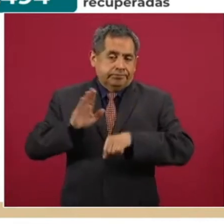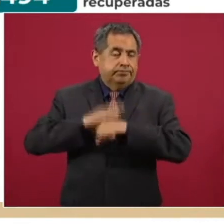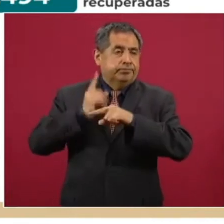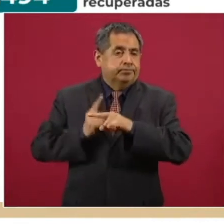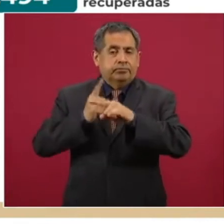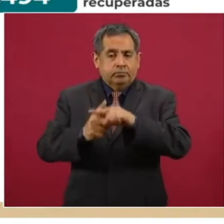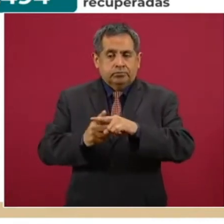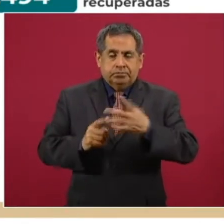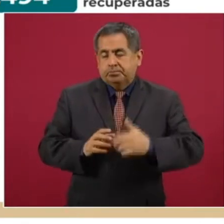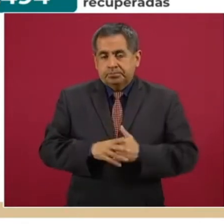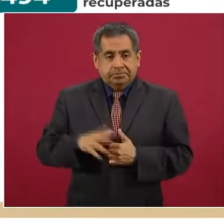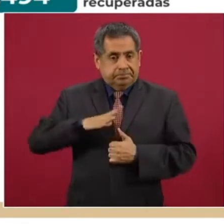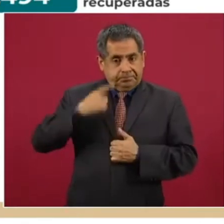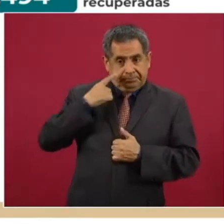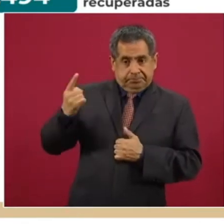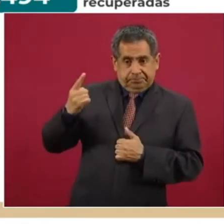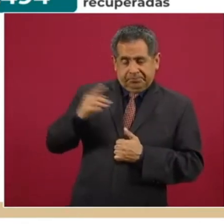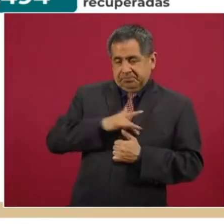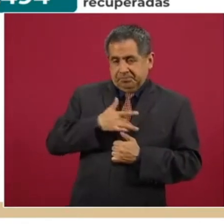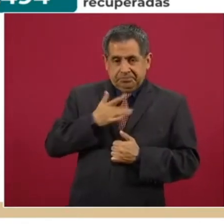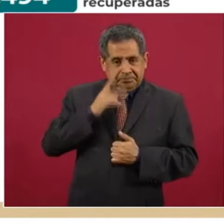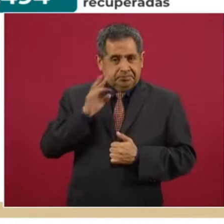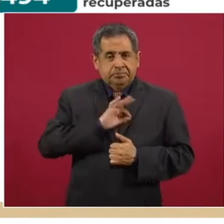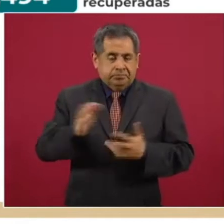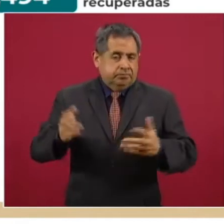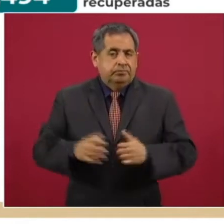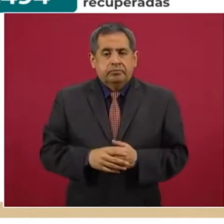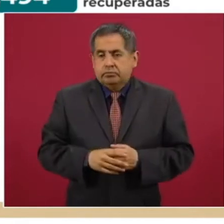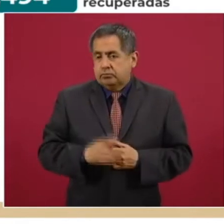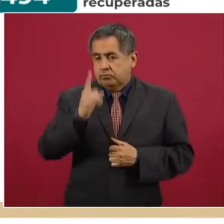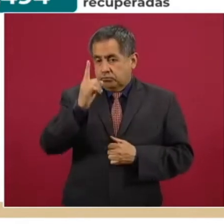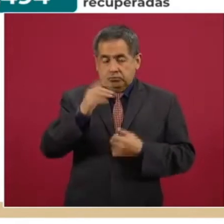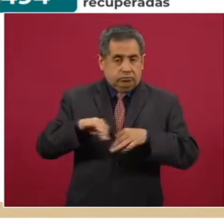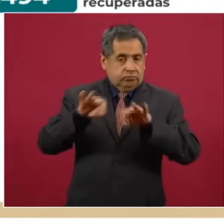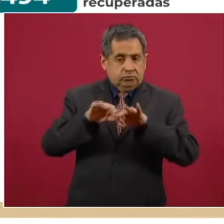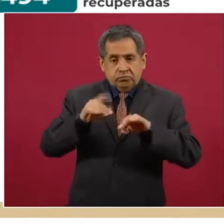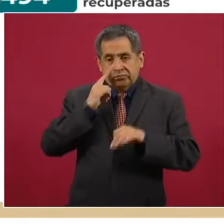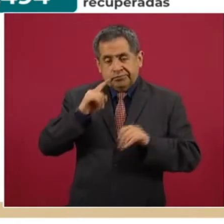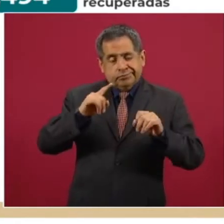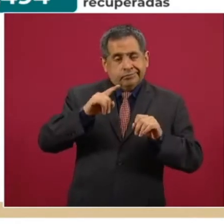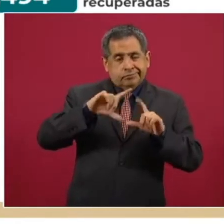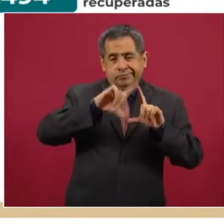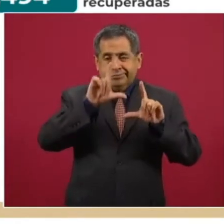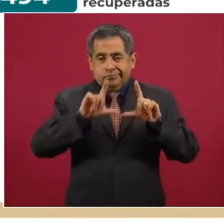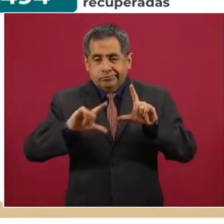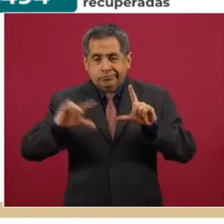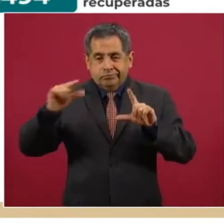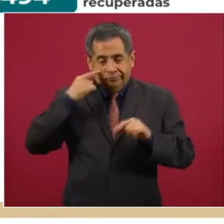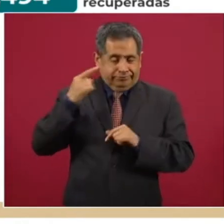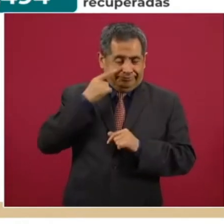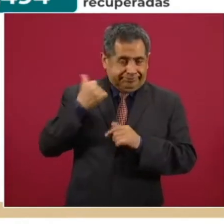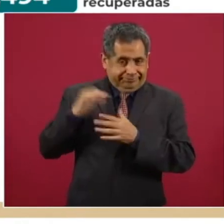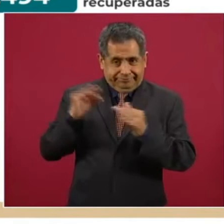que son los casos estimados y aquí se pueden ver. Lo relevante es ver la tendencia de la curva. La curva